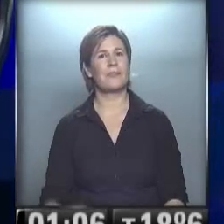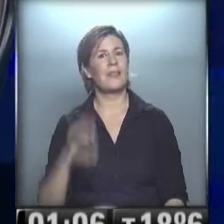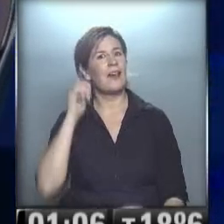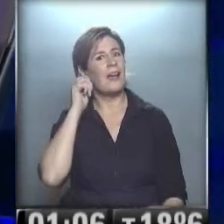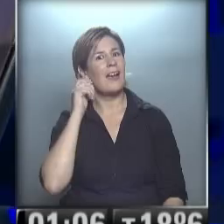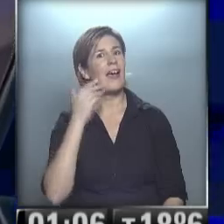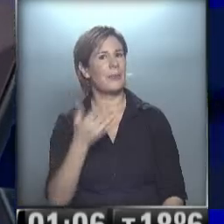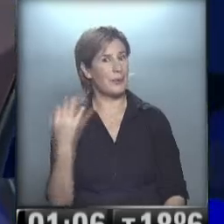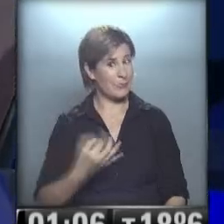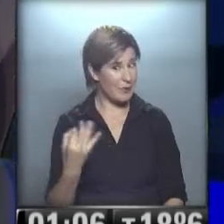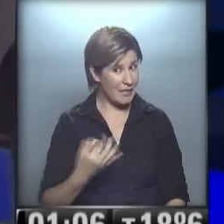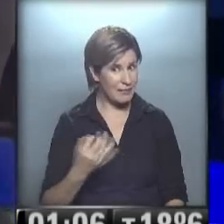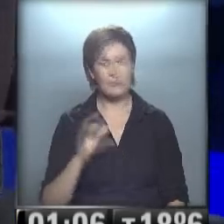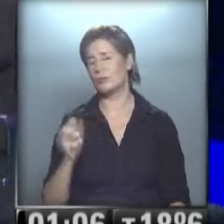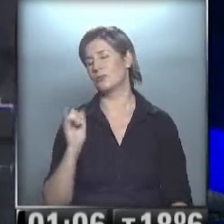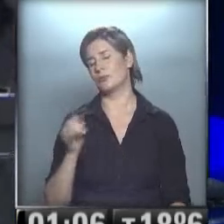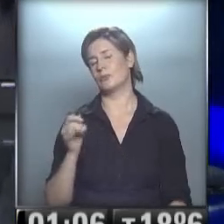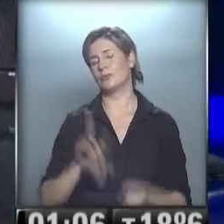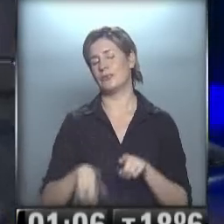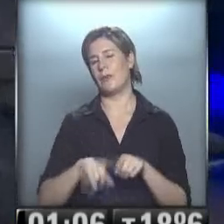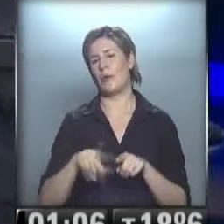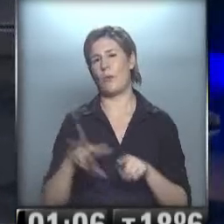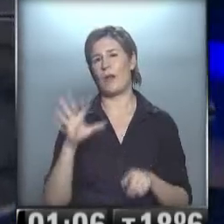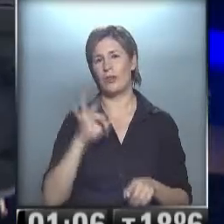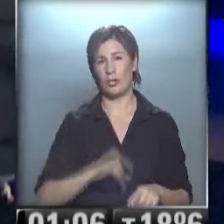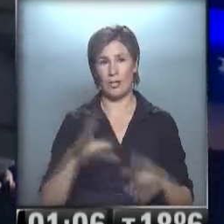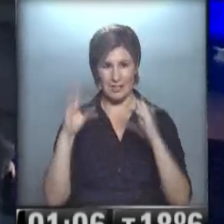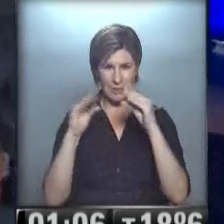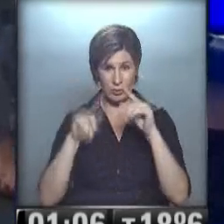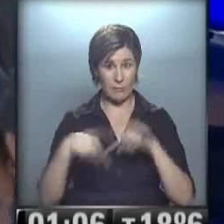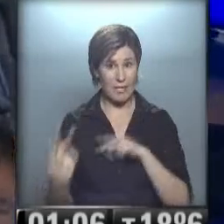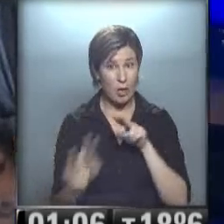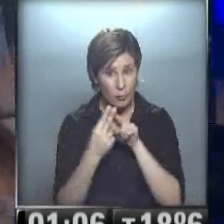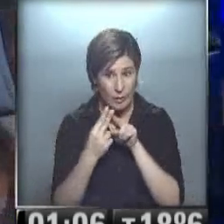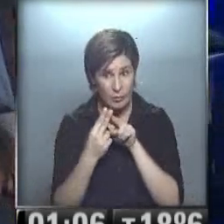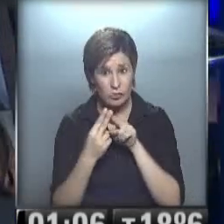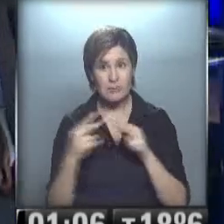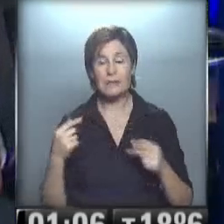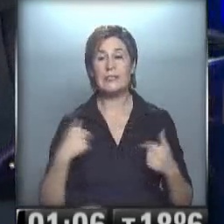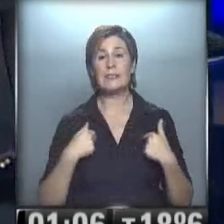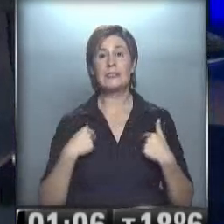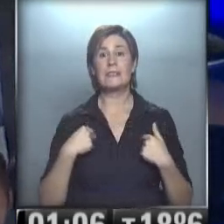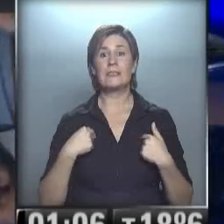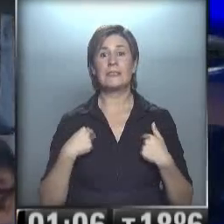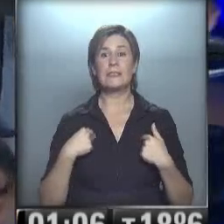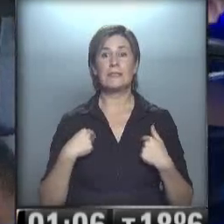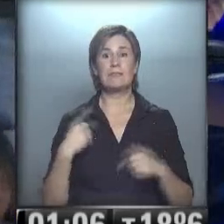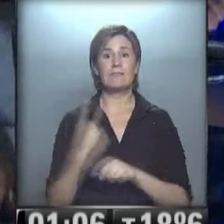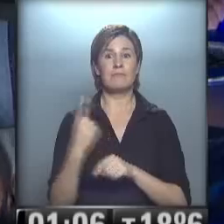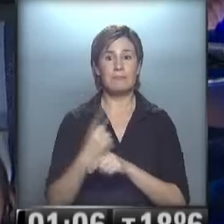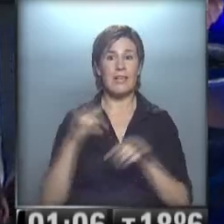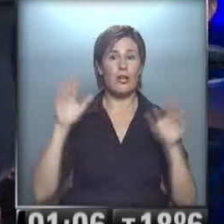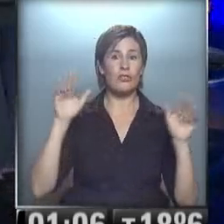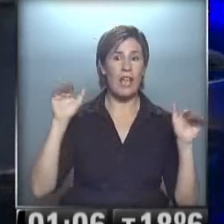Gaby Previtera, ¿la pasaste bien? Muy bien, como todas las noches. Bueno, ¿volvés a otra mañana? Sí, por supuesto. Bueno, yo no me quiero ir sin saludar porque hoy me crucé